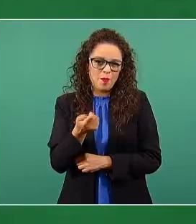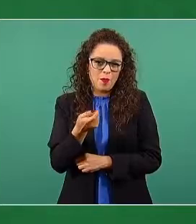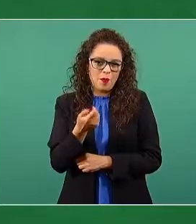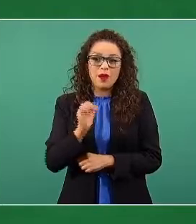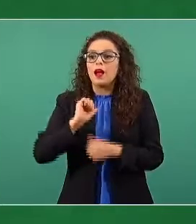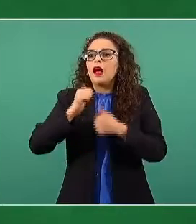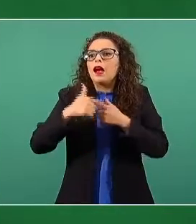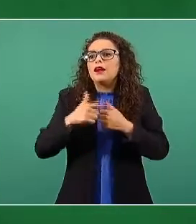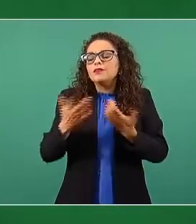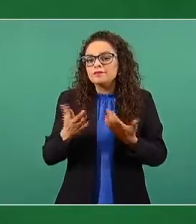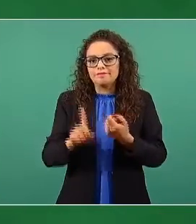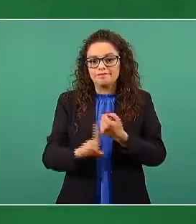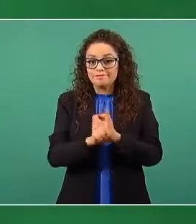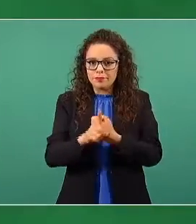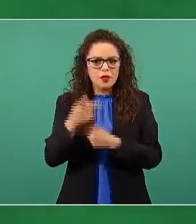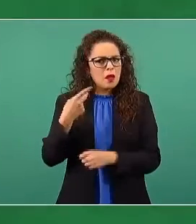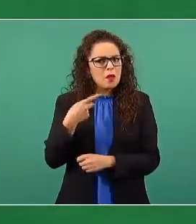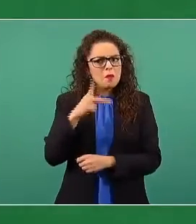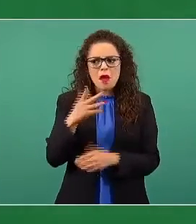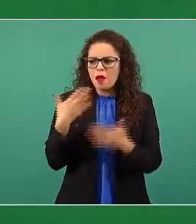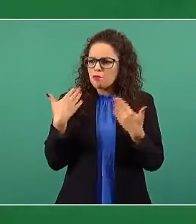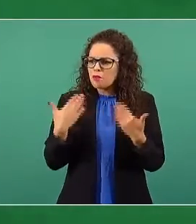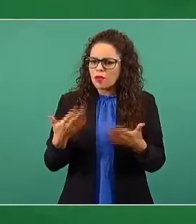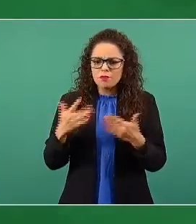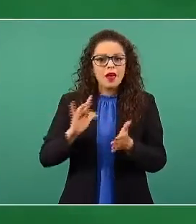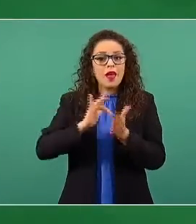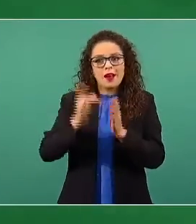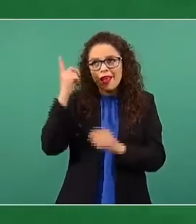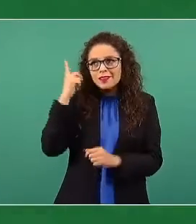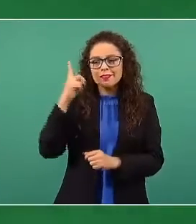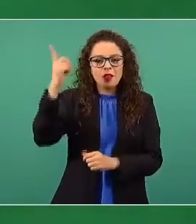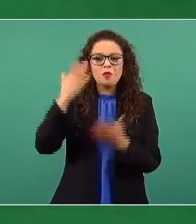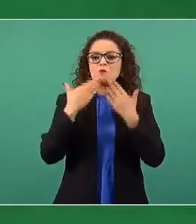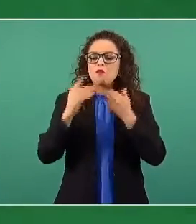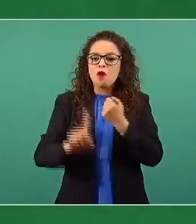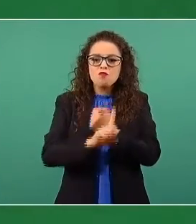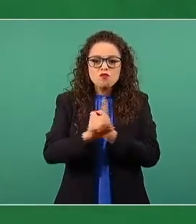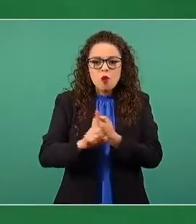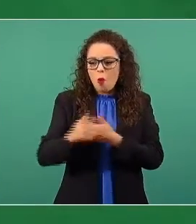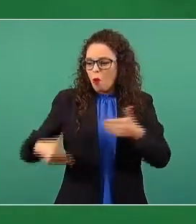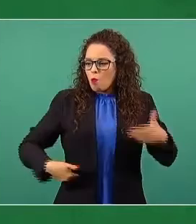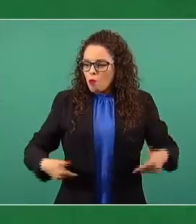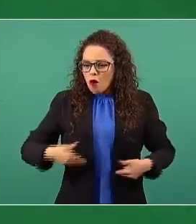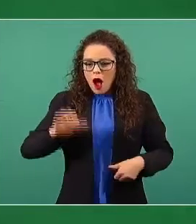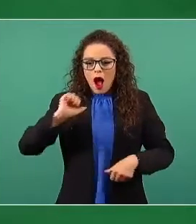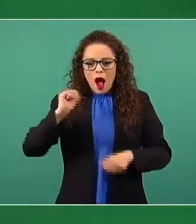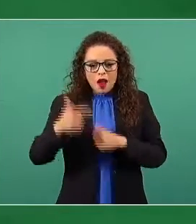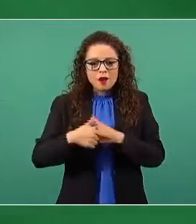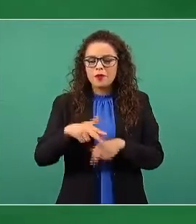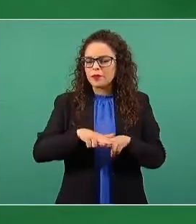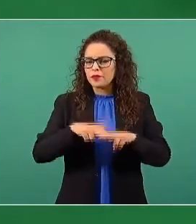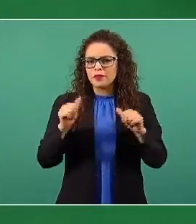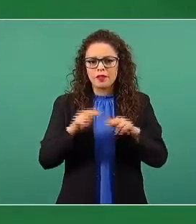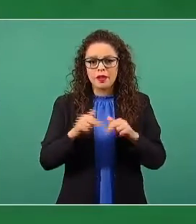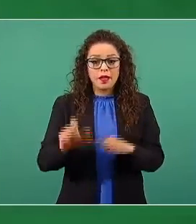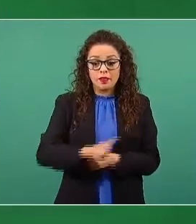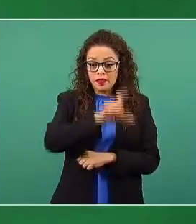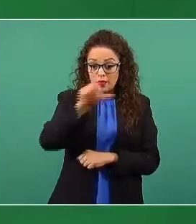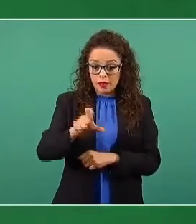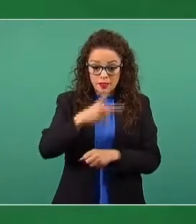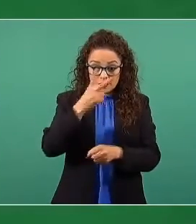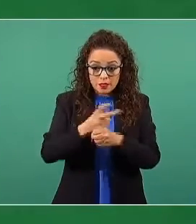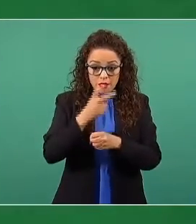problema, pero no, gracias a Dios, ningún problema, ninguna molestia, y en la segunda tampoco,